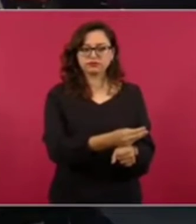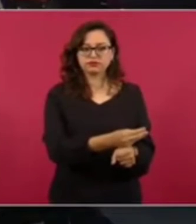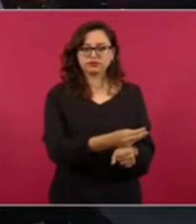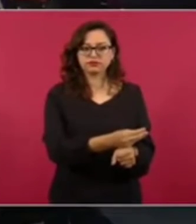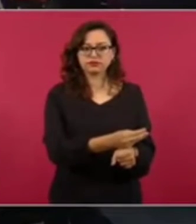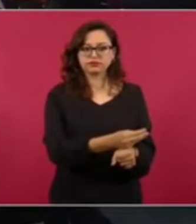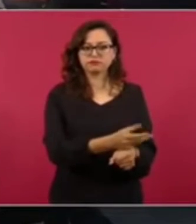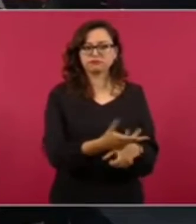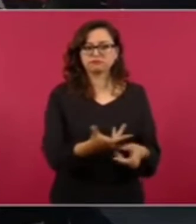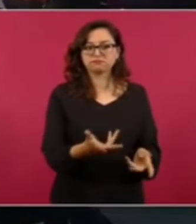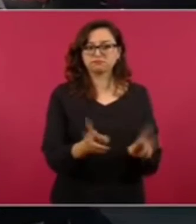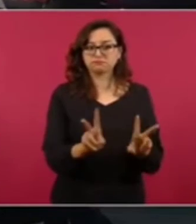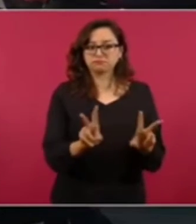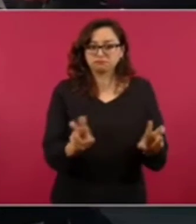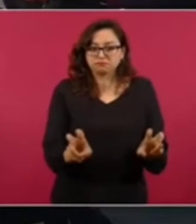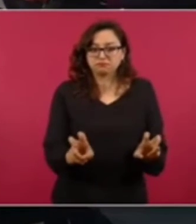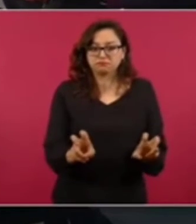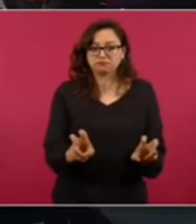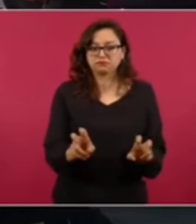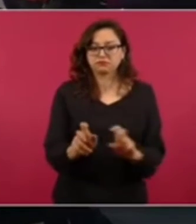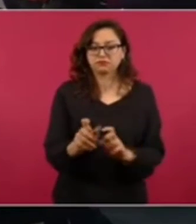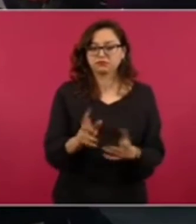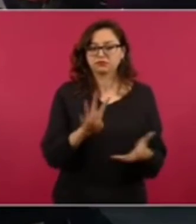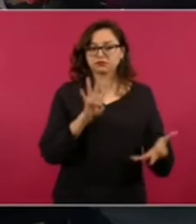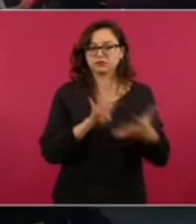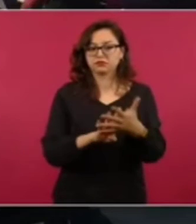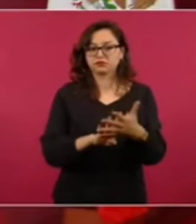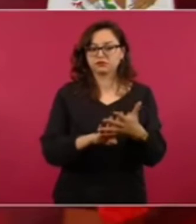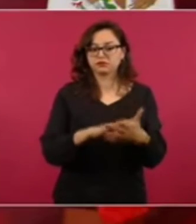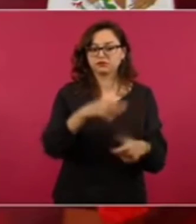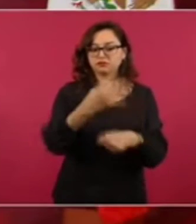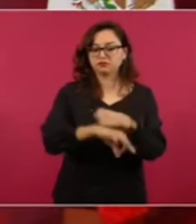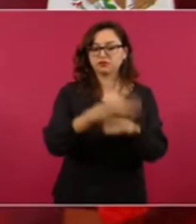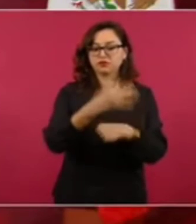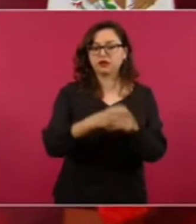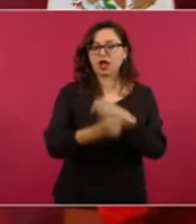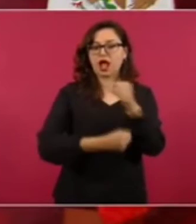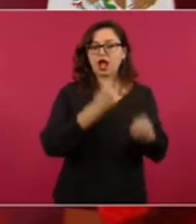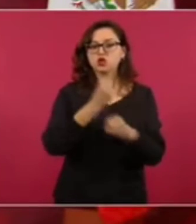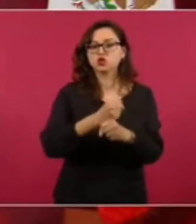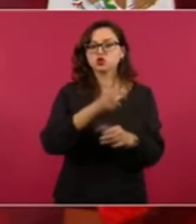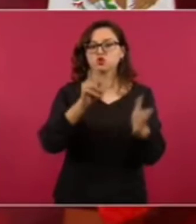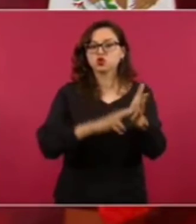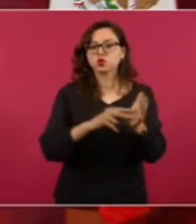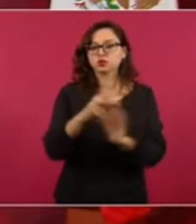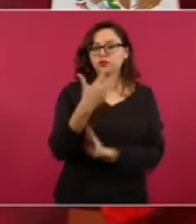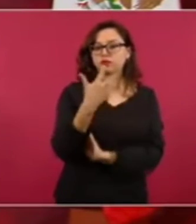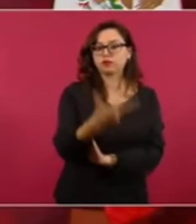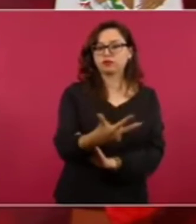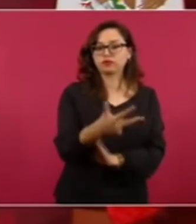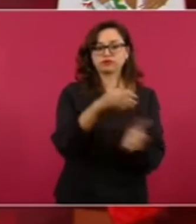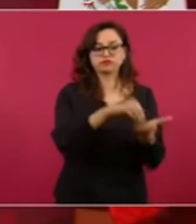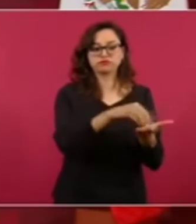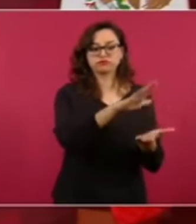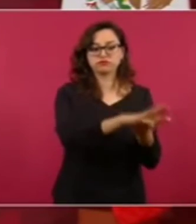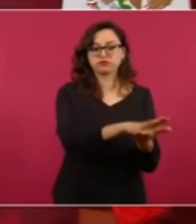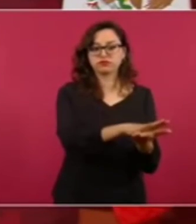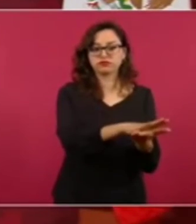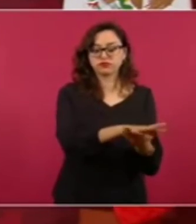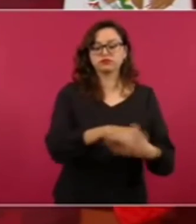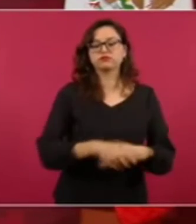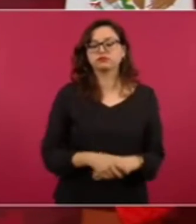la prisión preventiva, en el 2008. Y hoy en la mañana